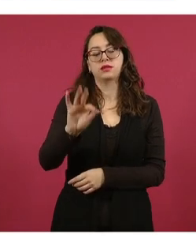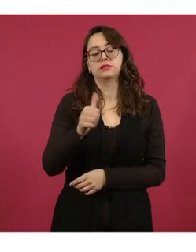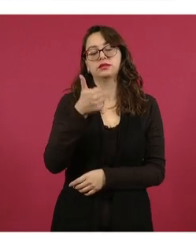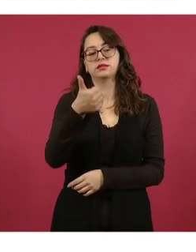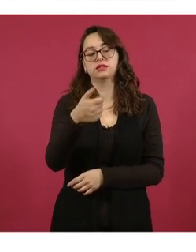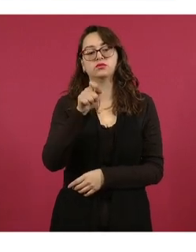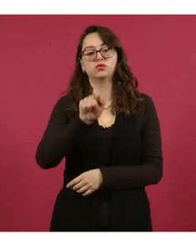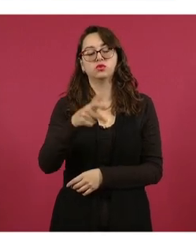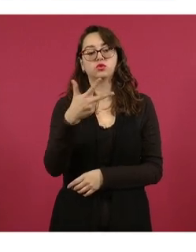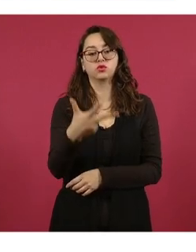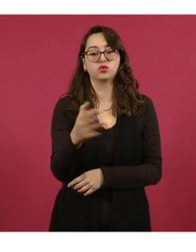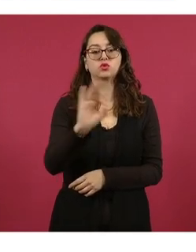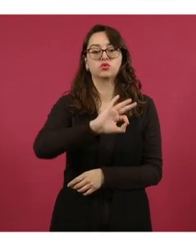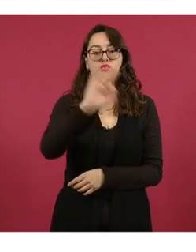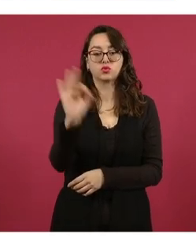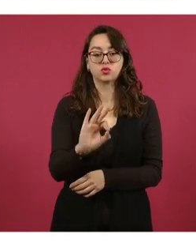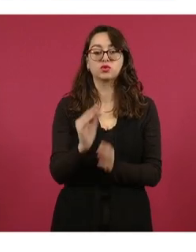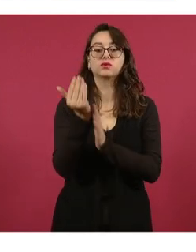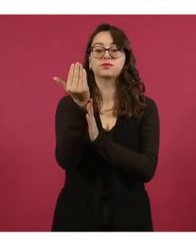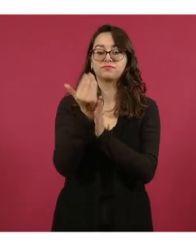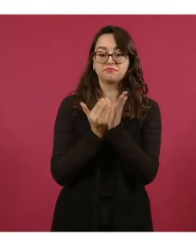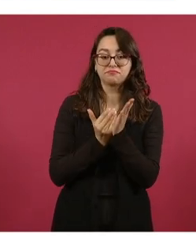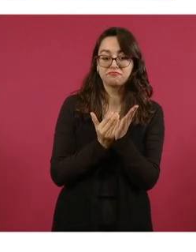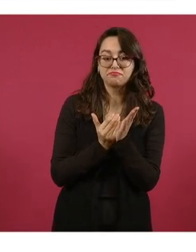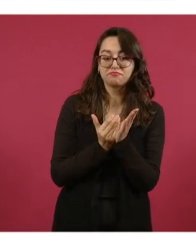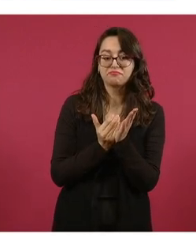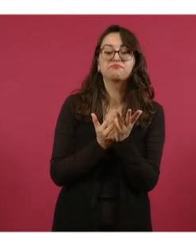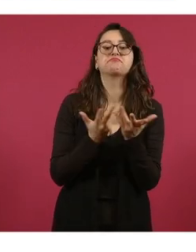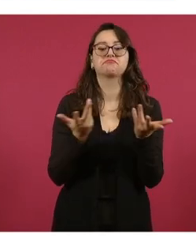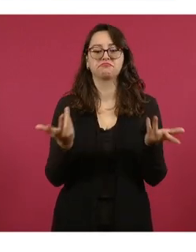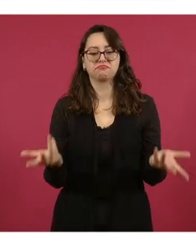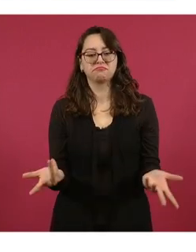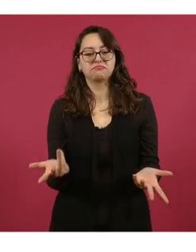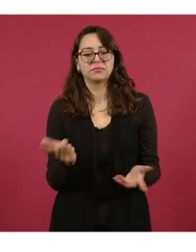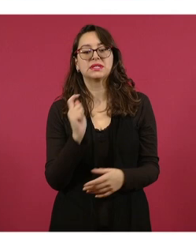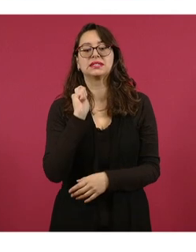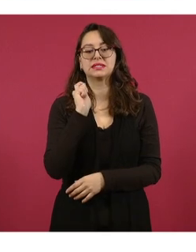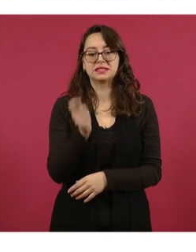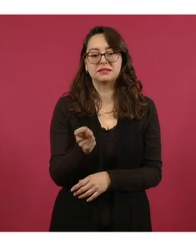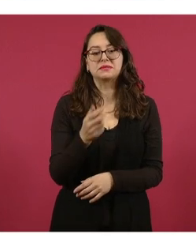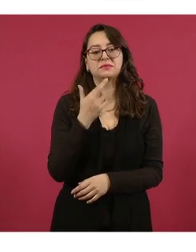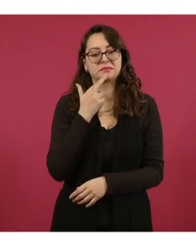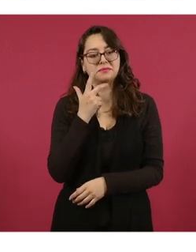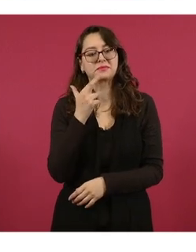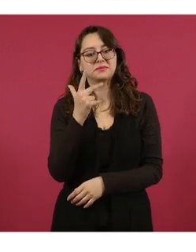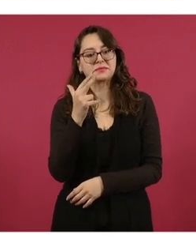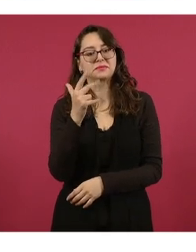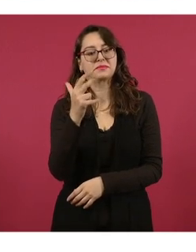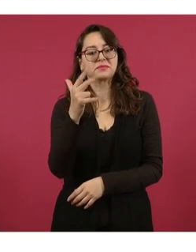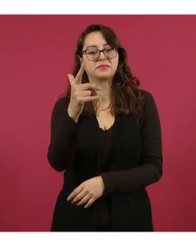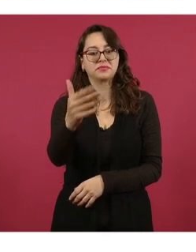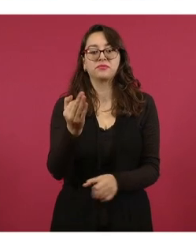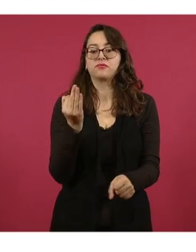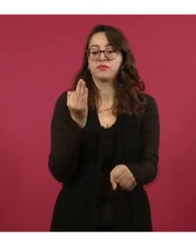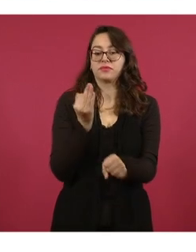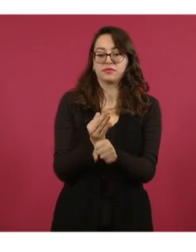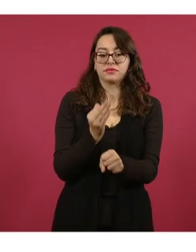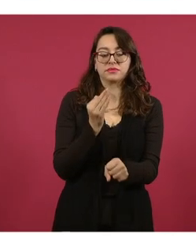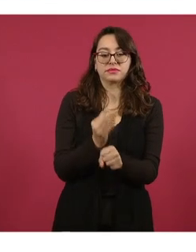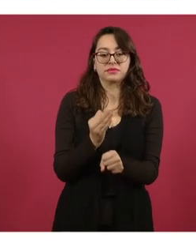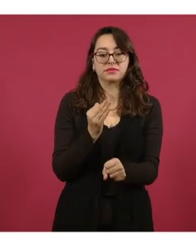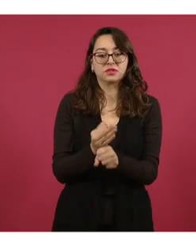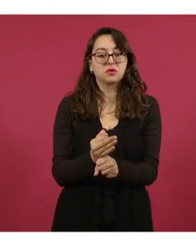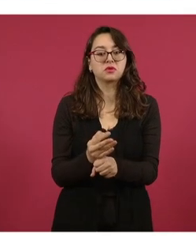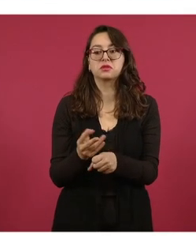ocho por ciento. Es una muy, muy importante resultados en donde actualmente se tienen mínimos